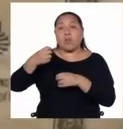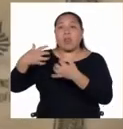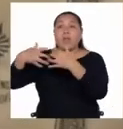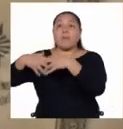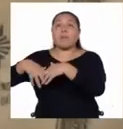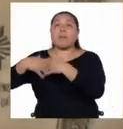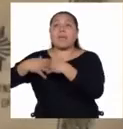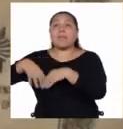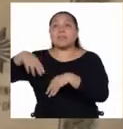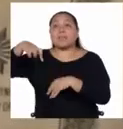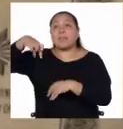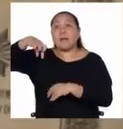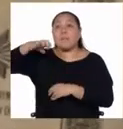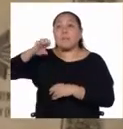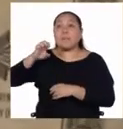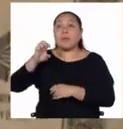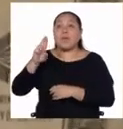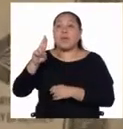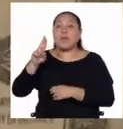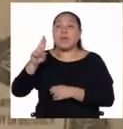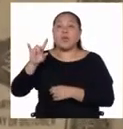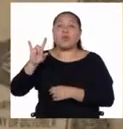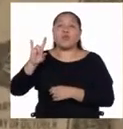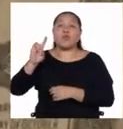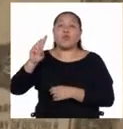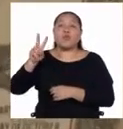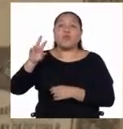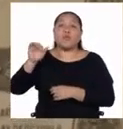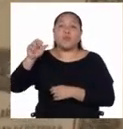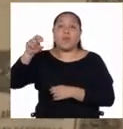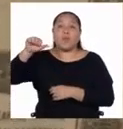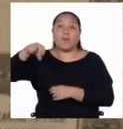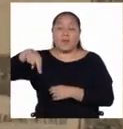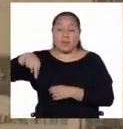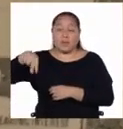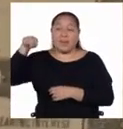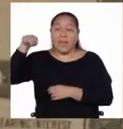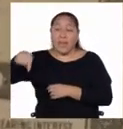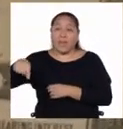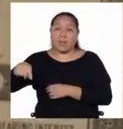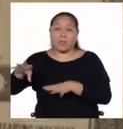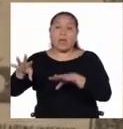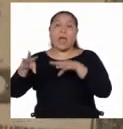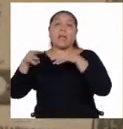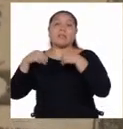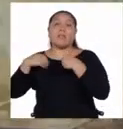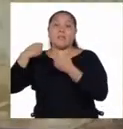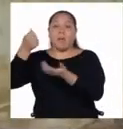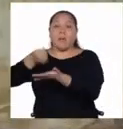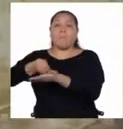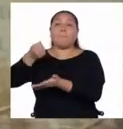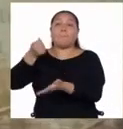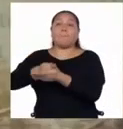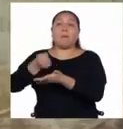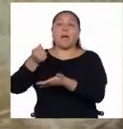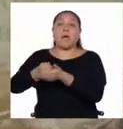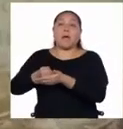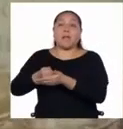cambio, ella asumiría el pago de nuestra deuda externa.